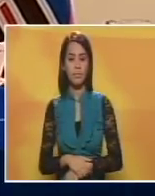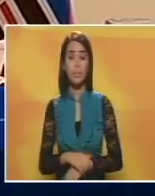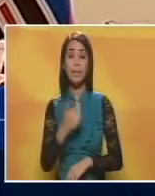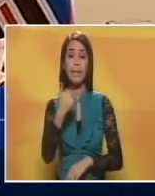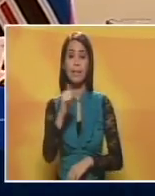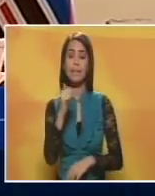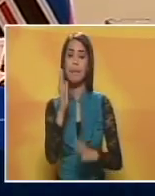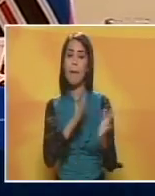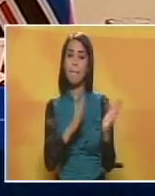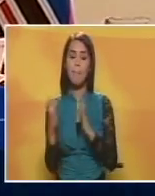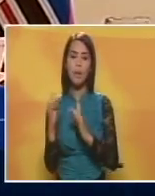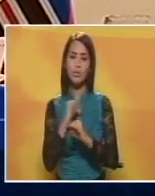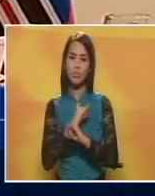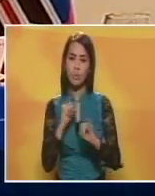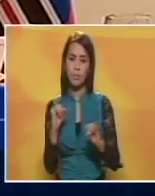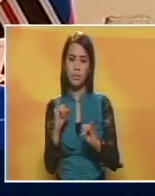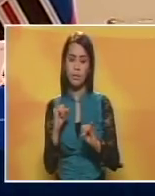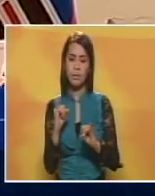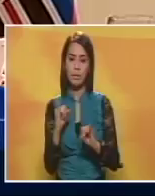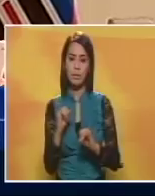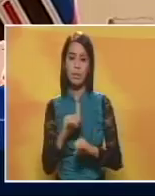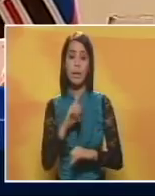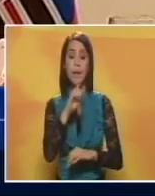de marzo, el cual cerró en